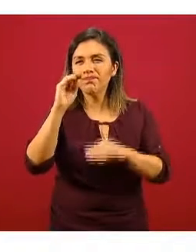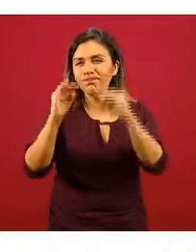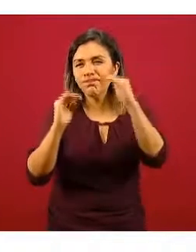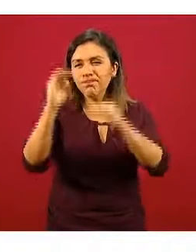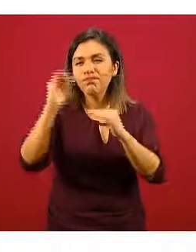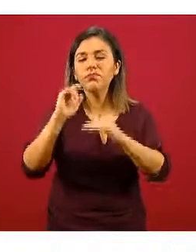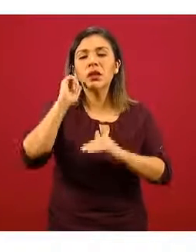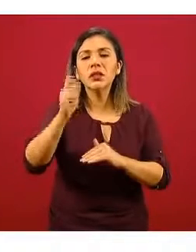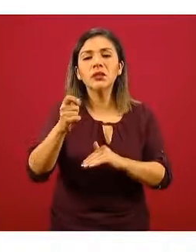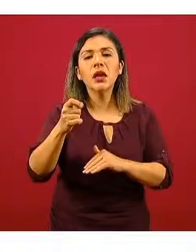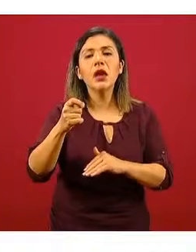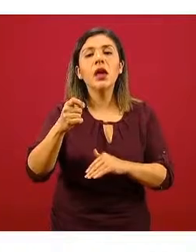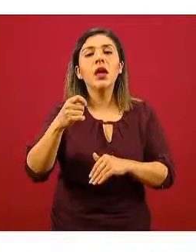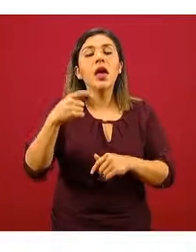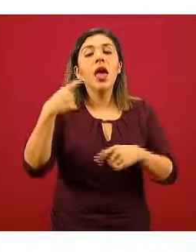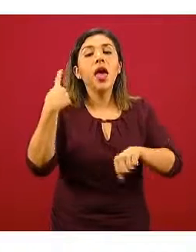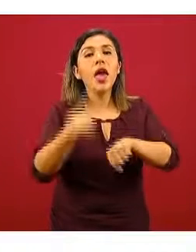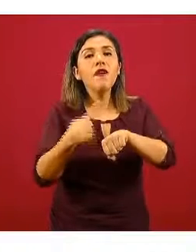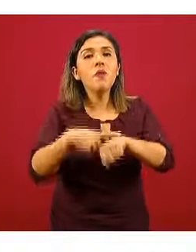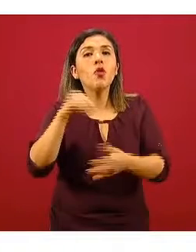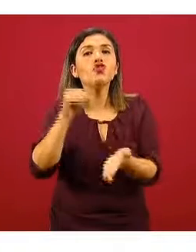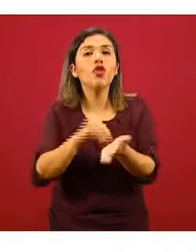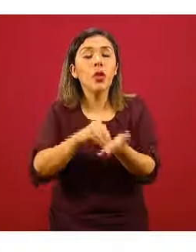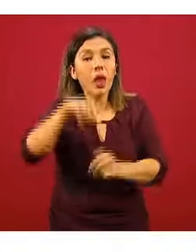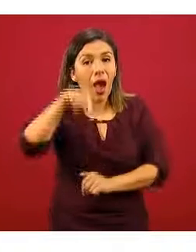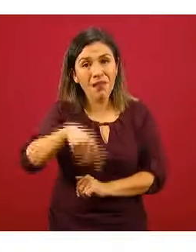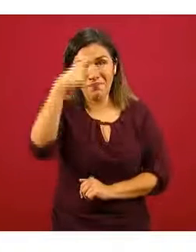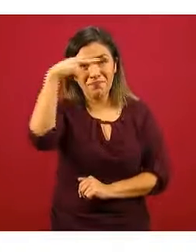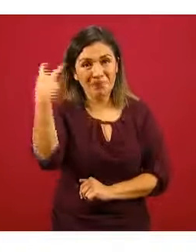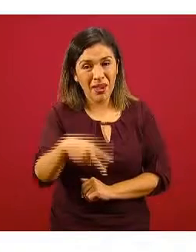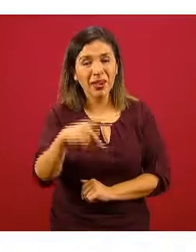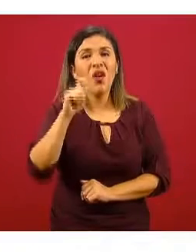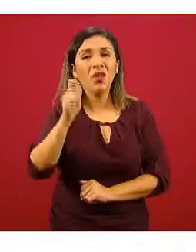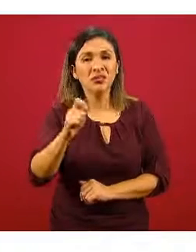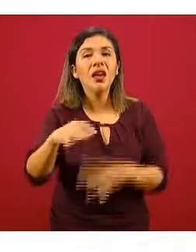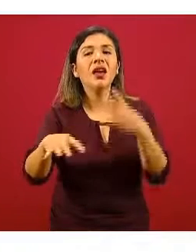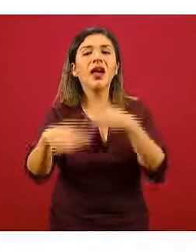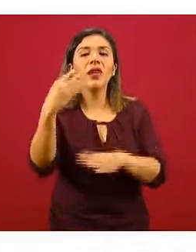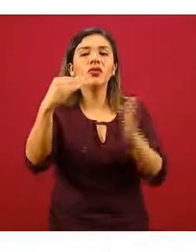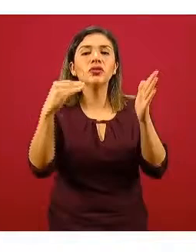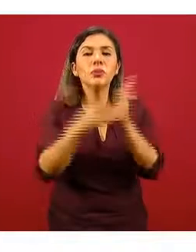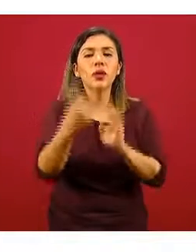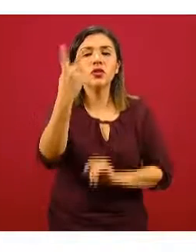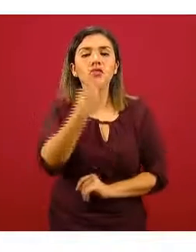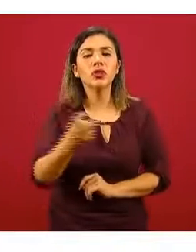es la epidemia activa en México, que son precisamente estos